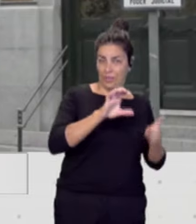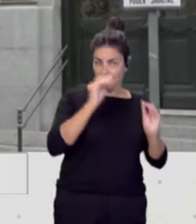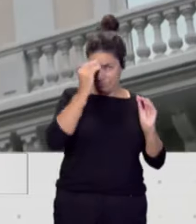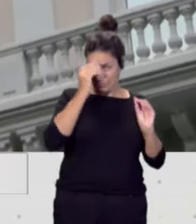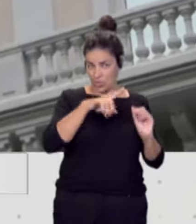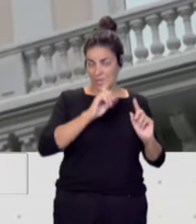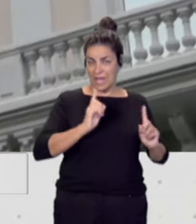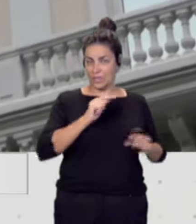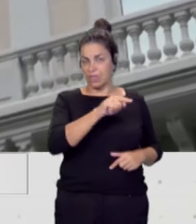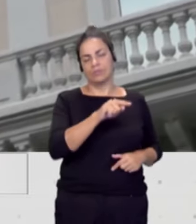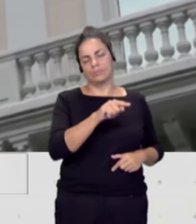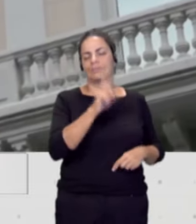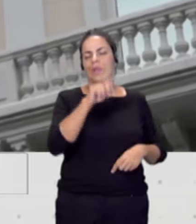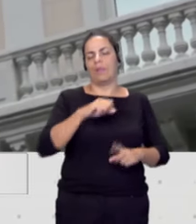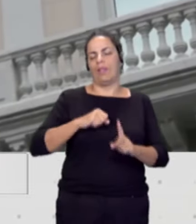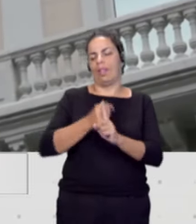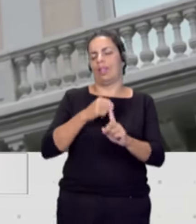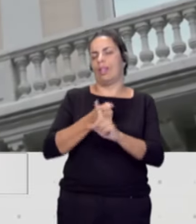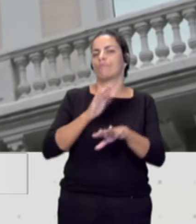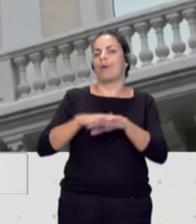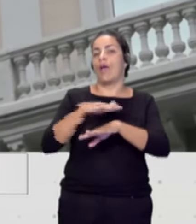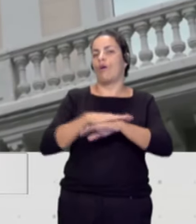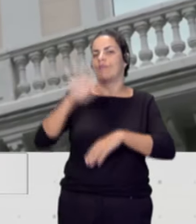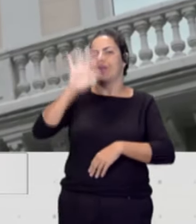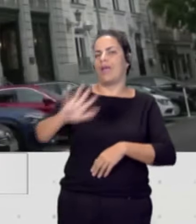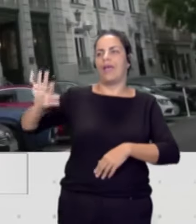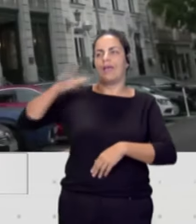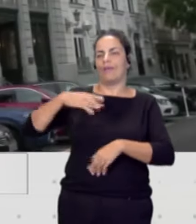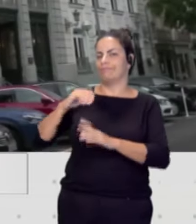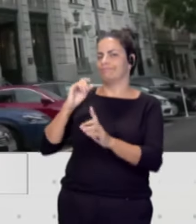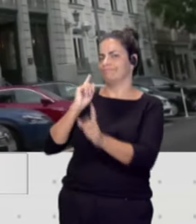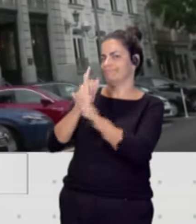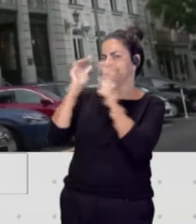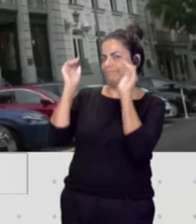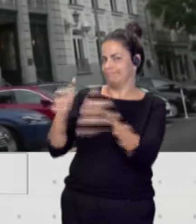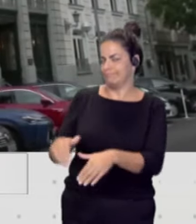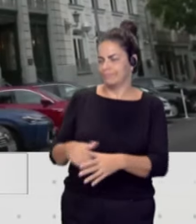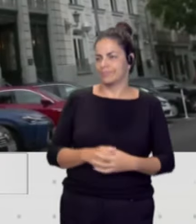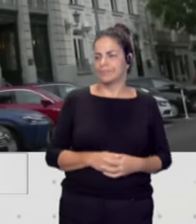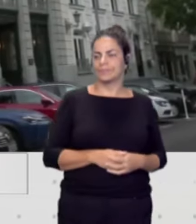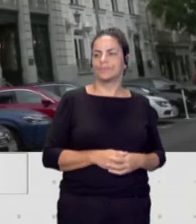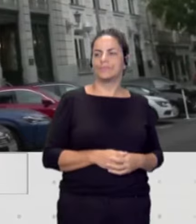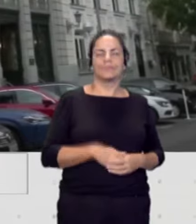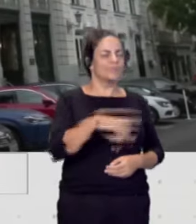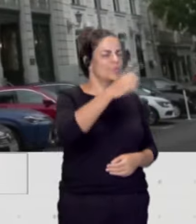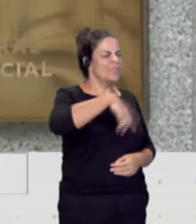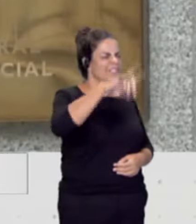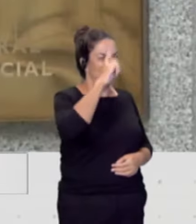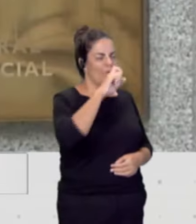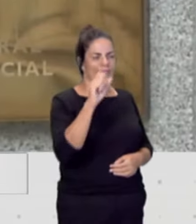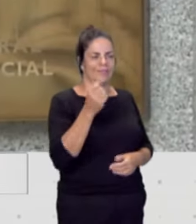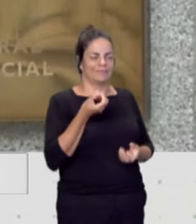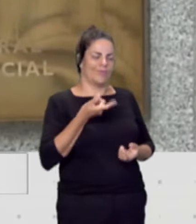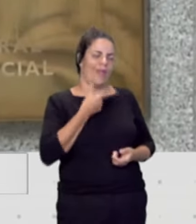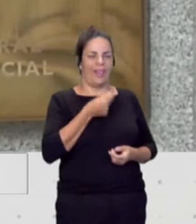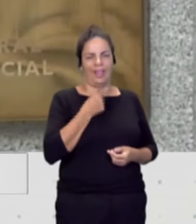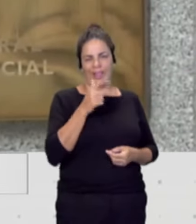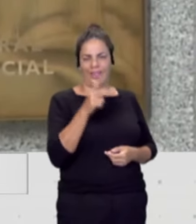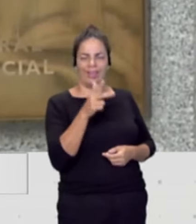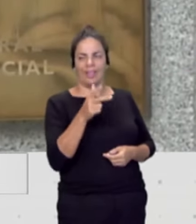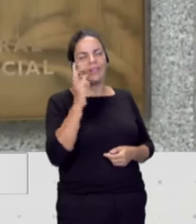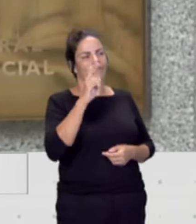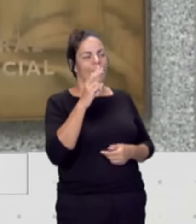más para derrocar al gobierno del Estado. ¿Ustedes se acuerdan de ese meme en el que es la investigación? Entonces tienes un montón